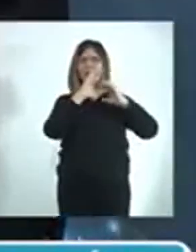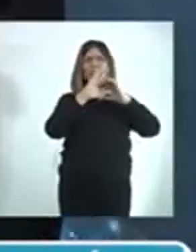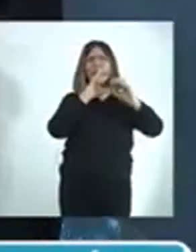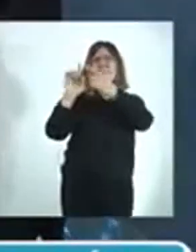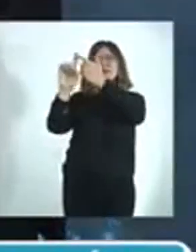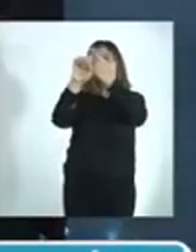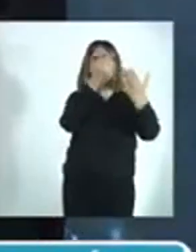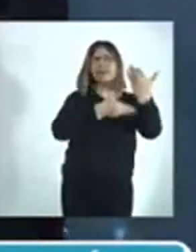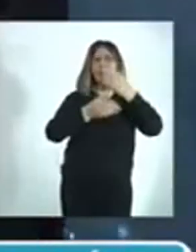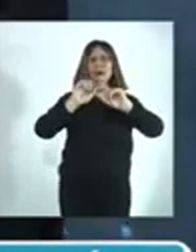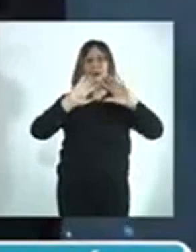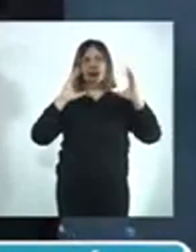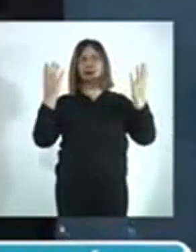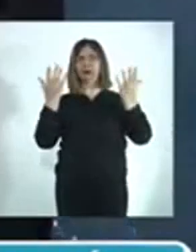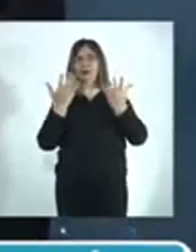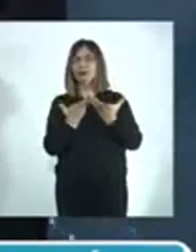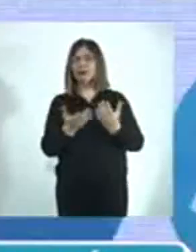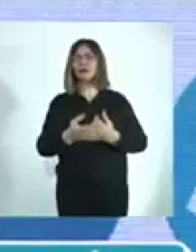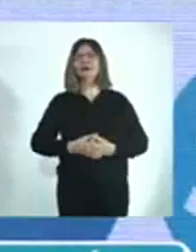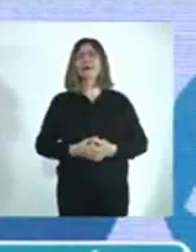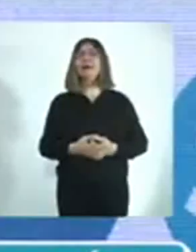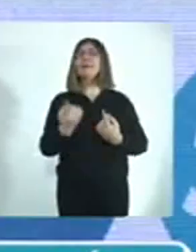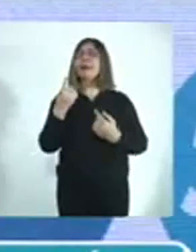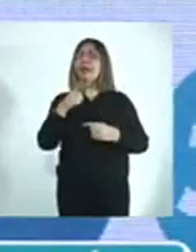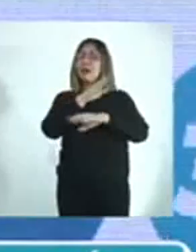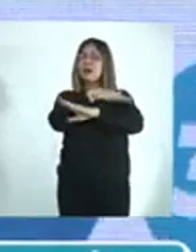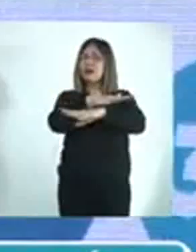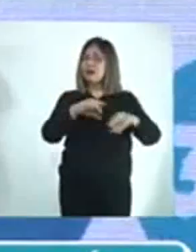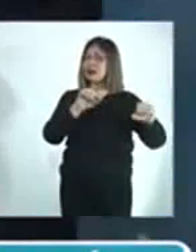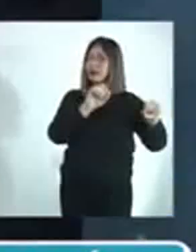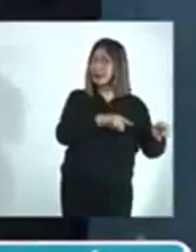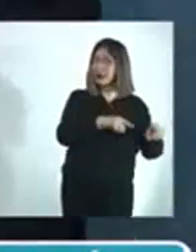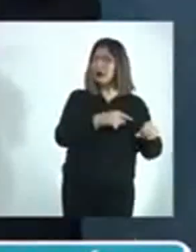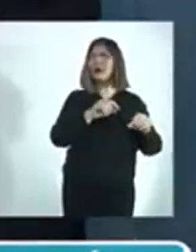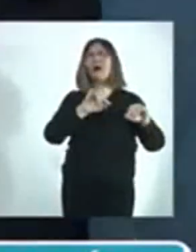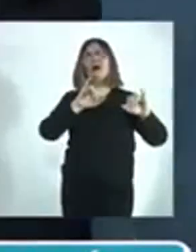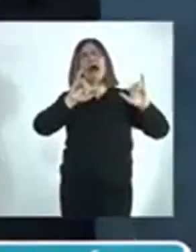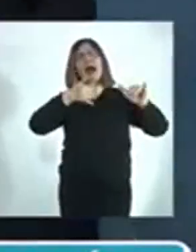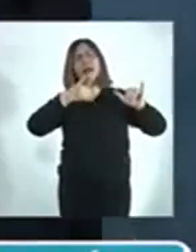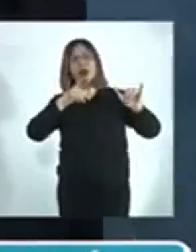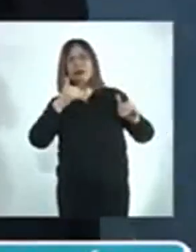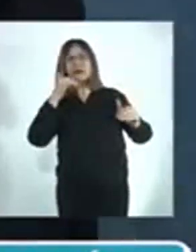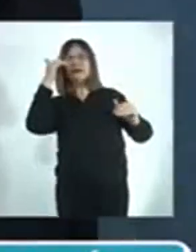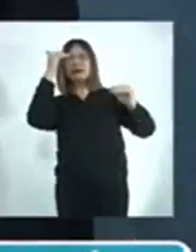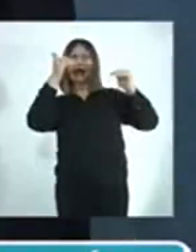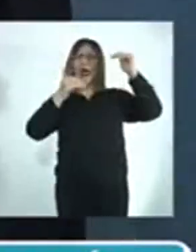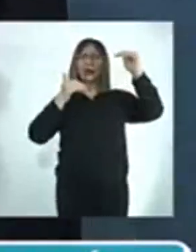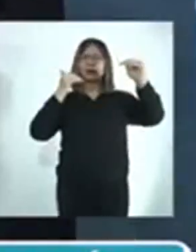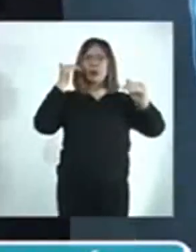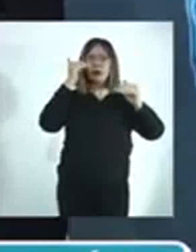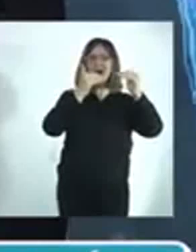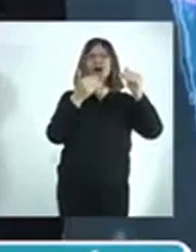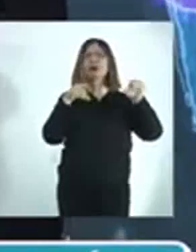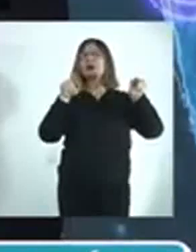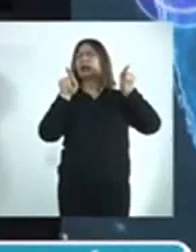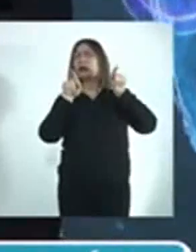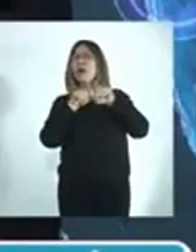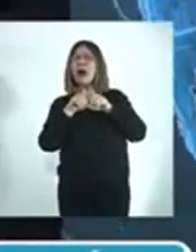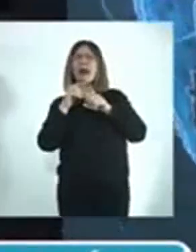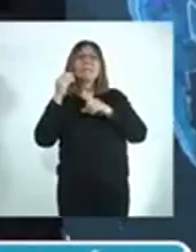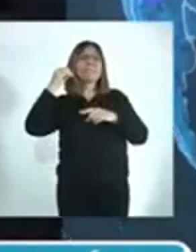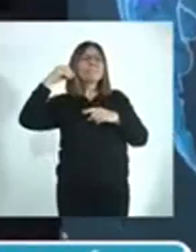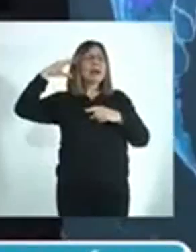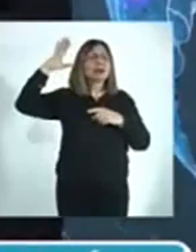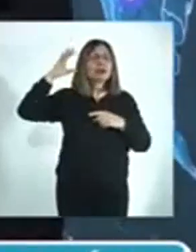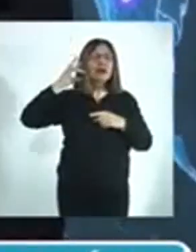destacado y dice, esta es la nueva normalidad. Los chicos, los adolescentes, los adultos, adultos